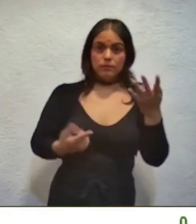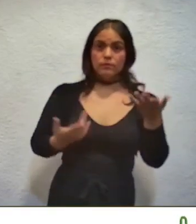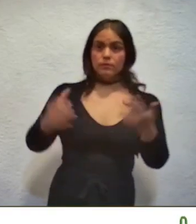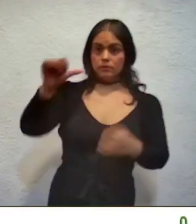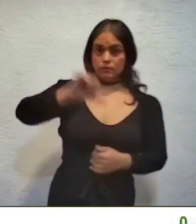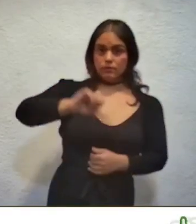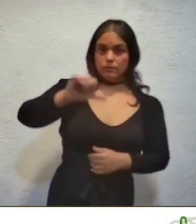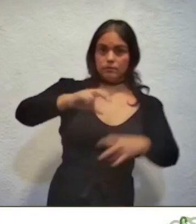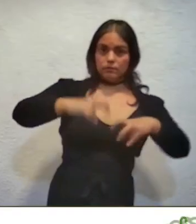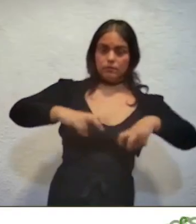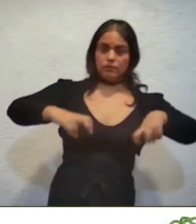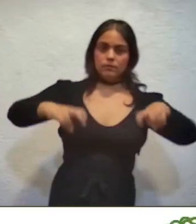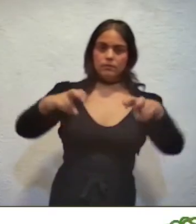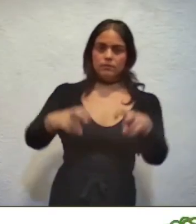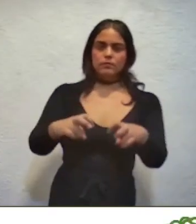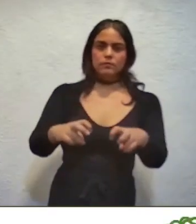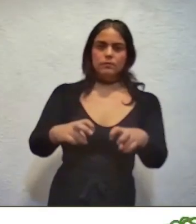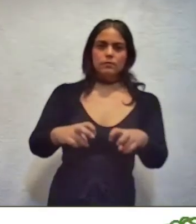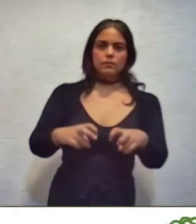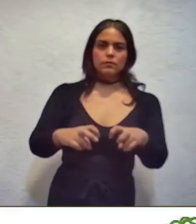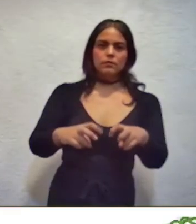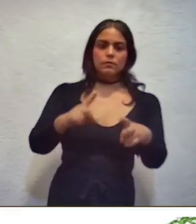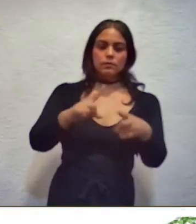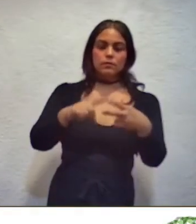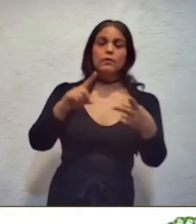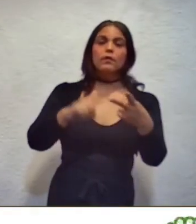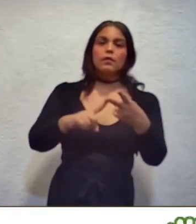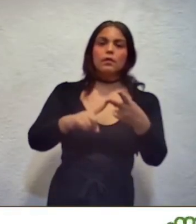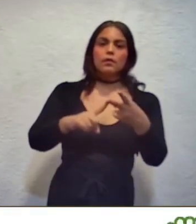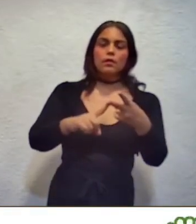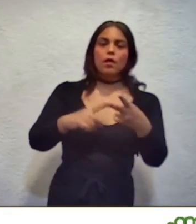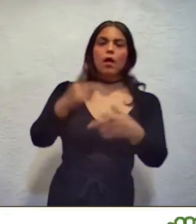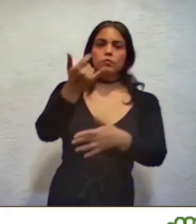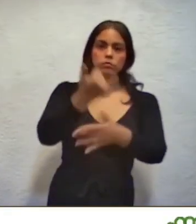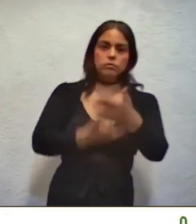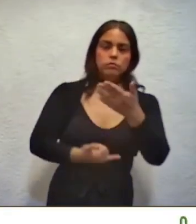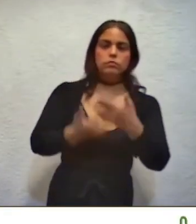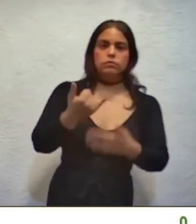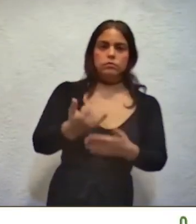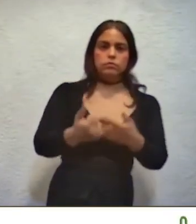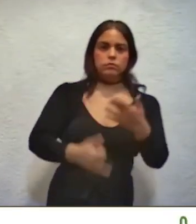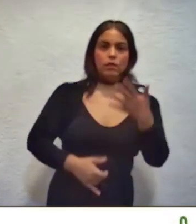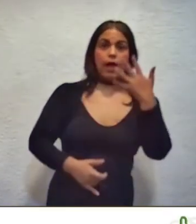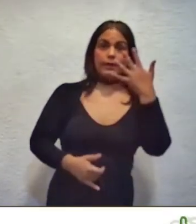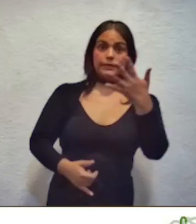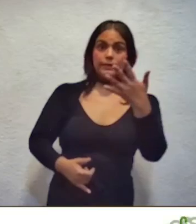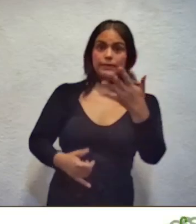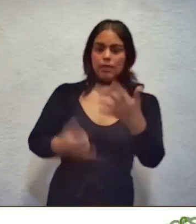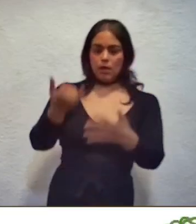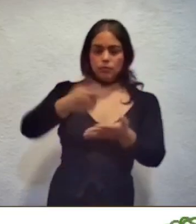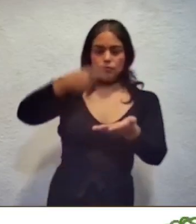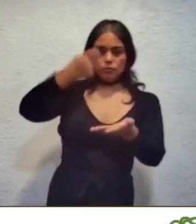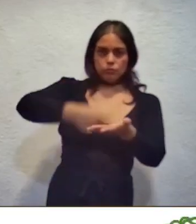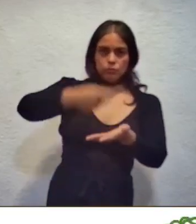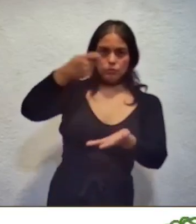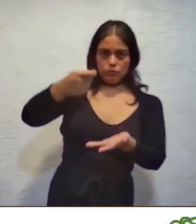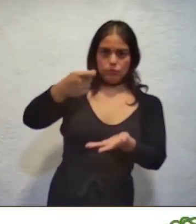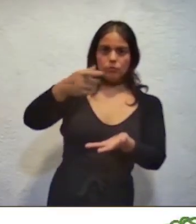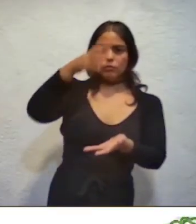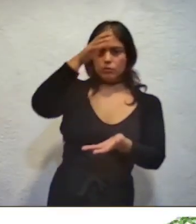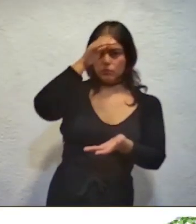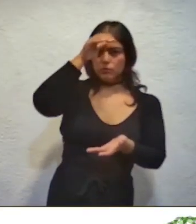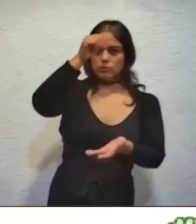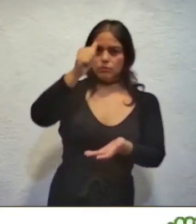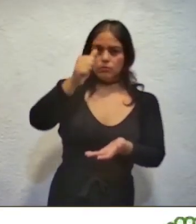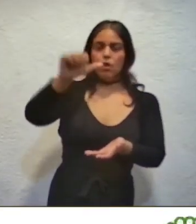presente sesión corresponden a 2 proyectos de acuerdos plenarios y 5 proyectos de sentencia convenios, los cuales